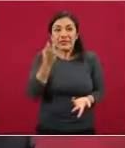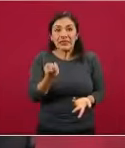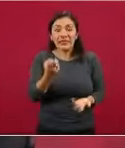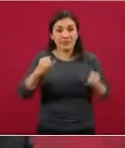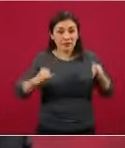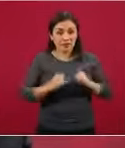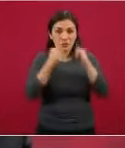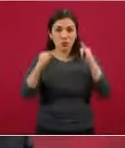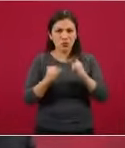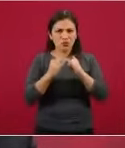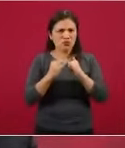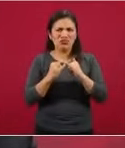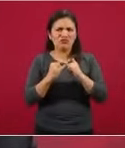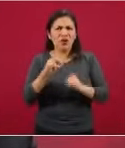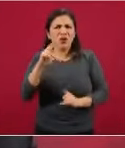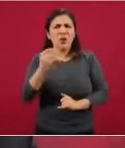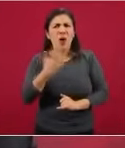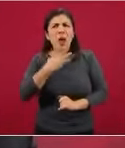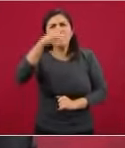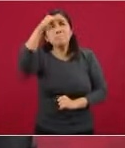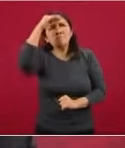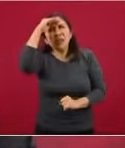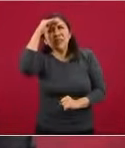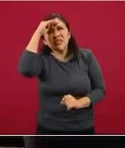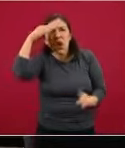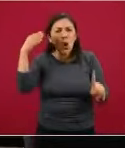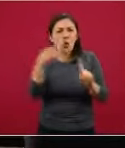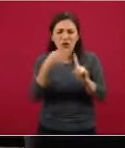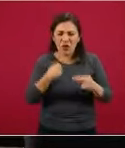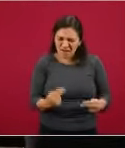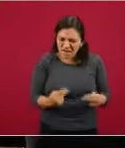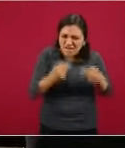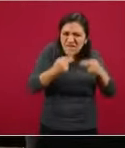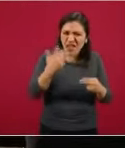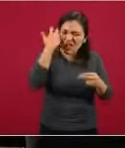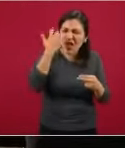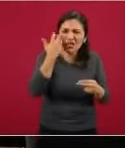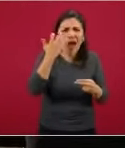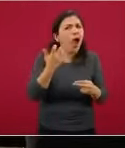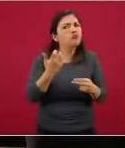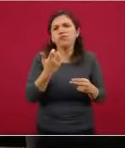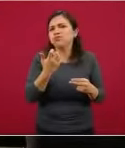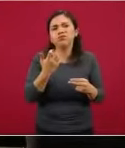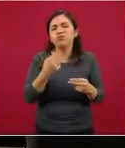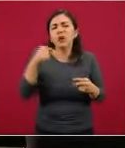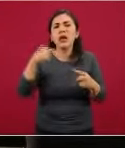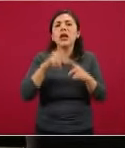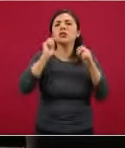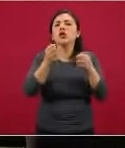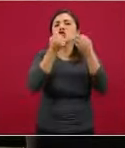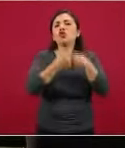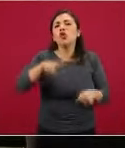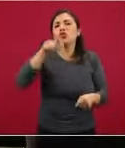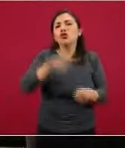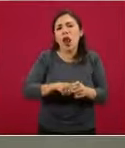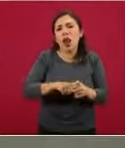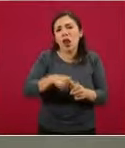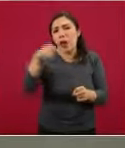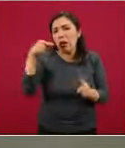El instituto no tiene objetivos de lucro, el instituto tiene un objetivo social,